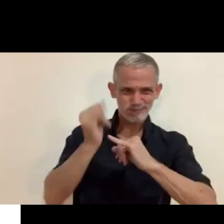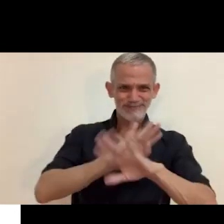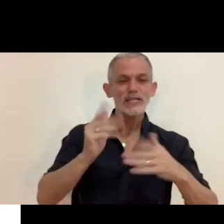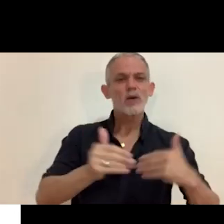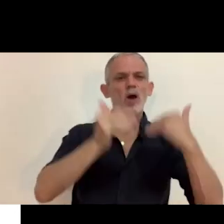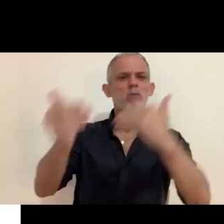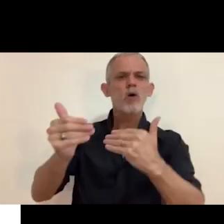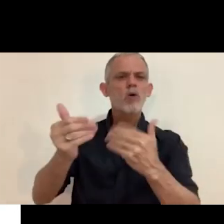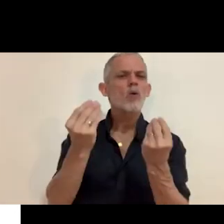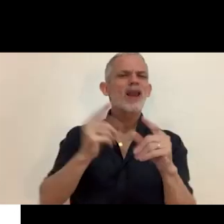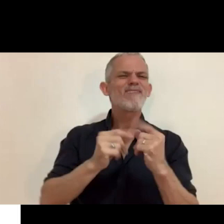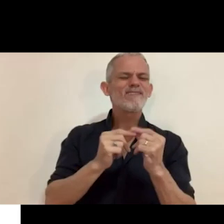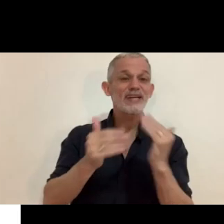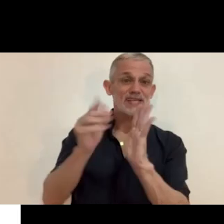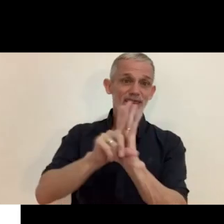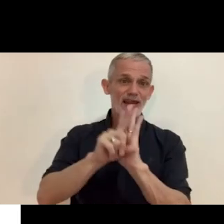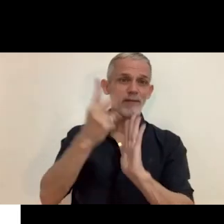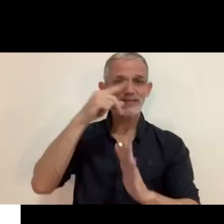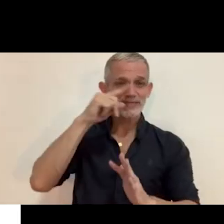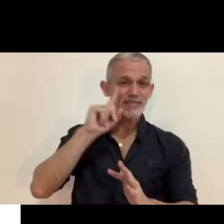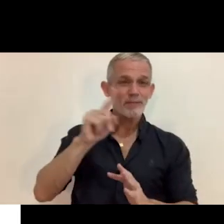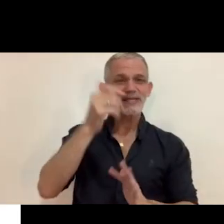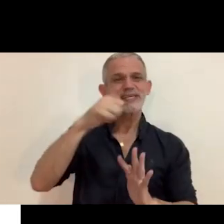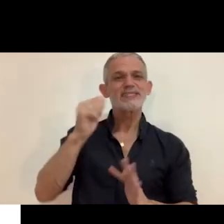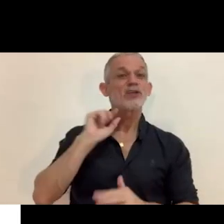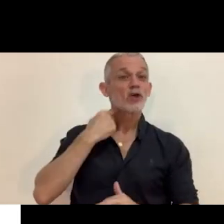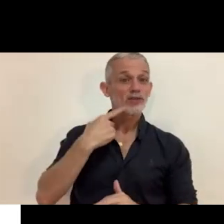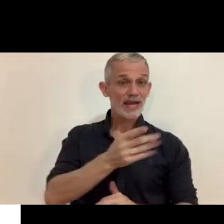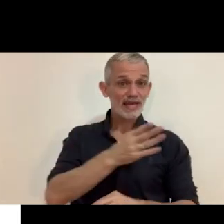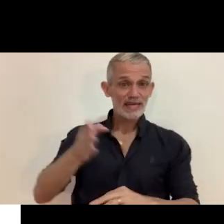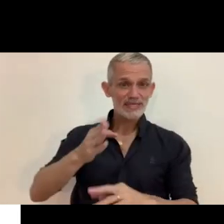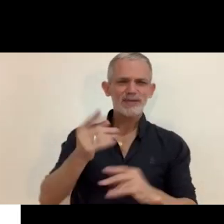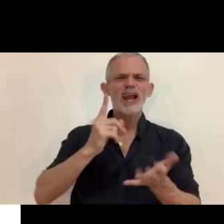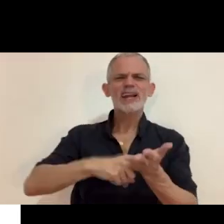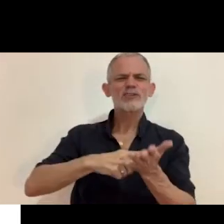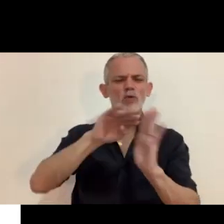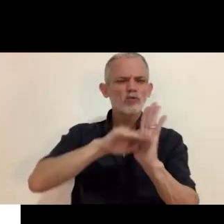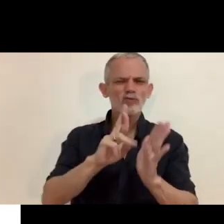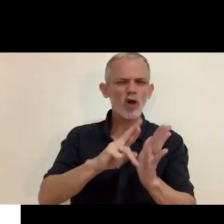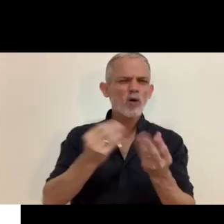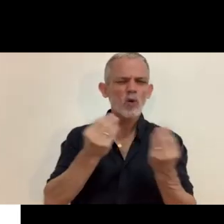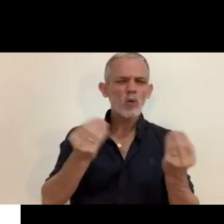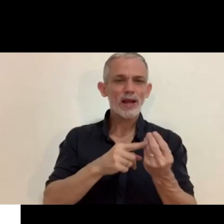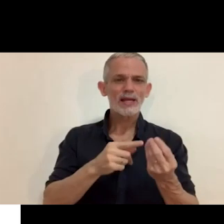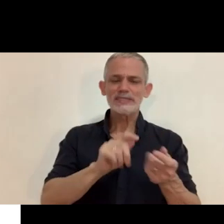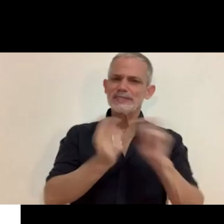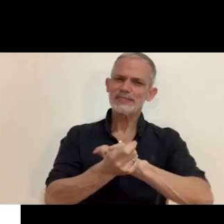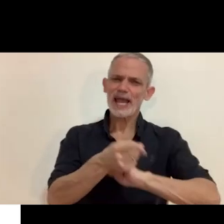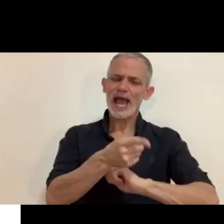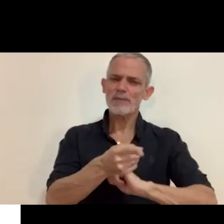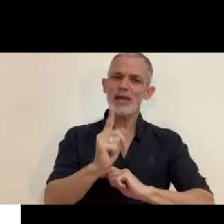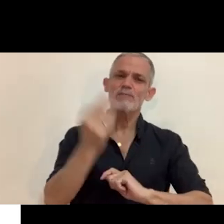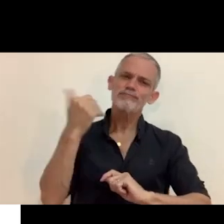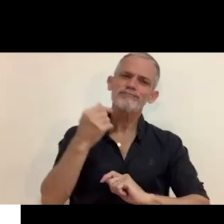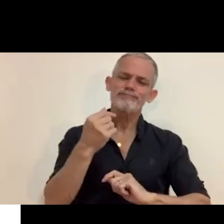la vigencia de la Ley 27.613. Esta resolución viene a reemplazar, a